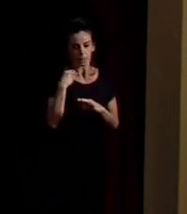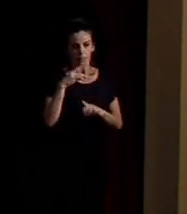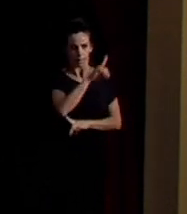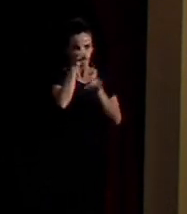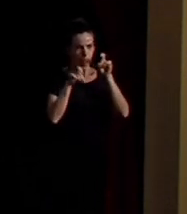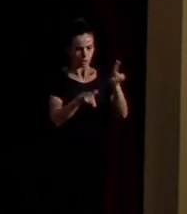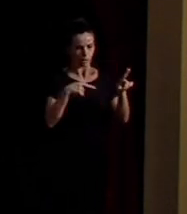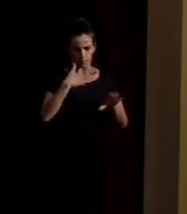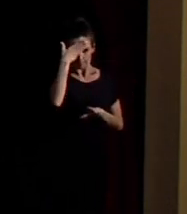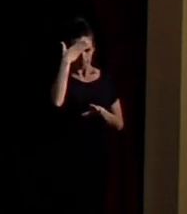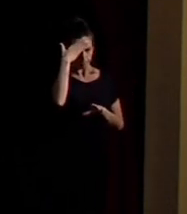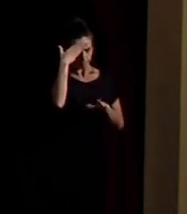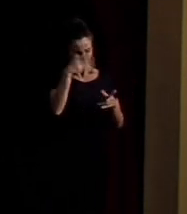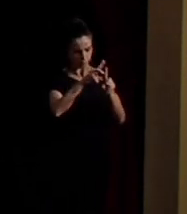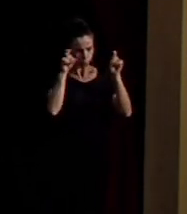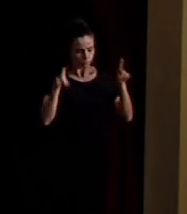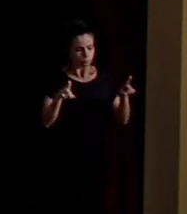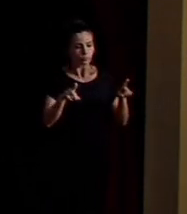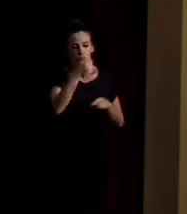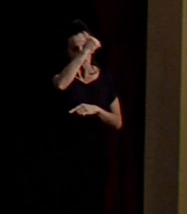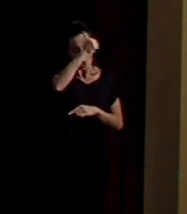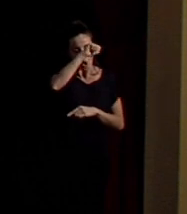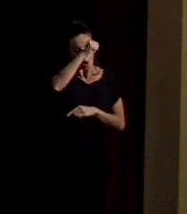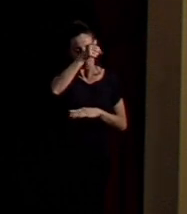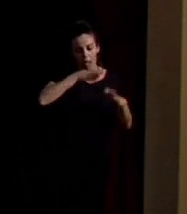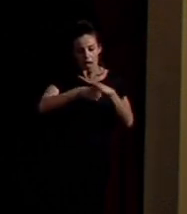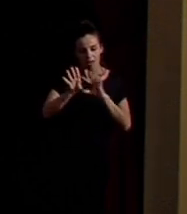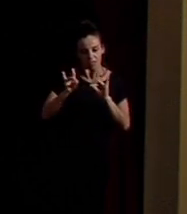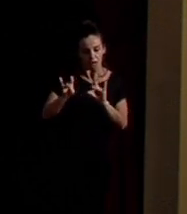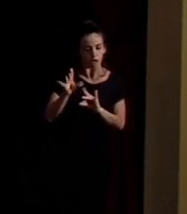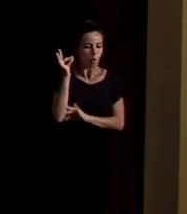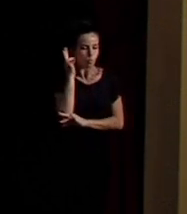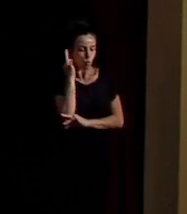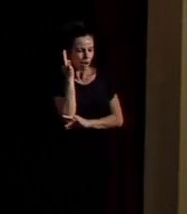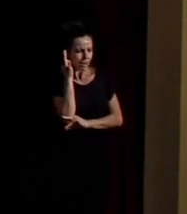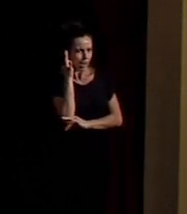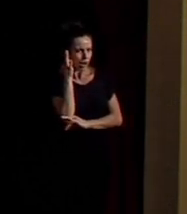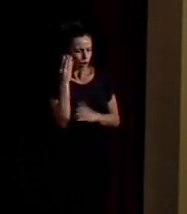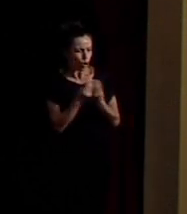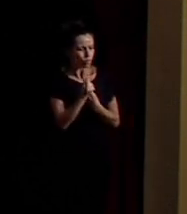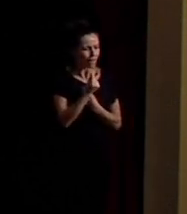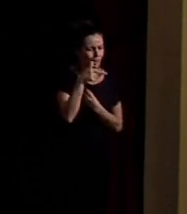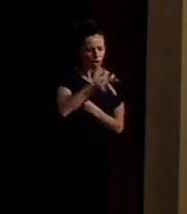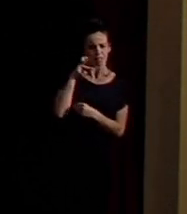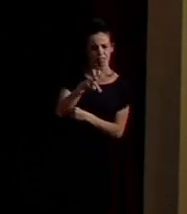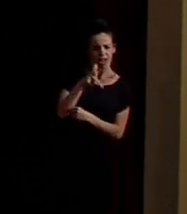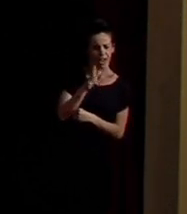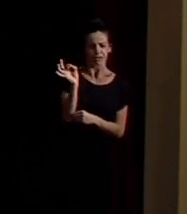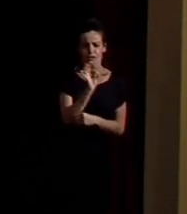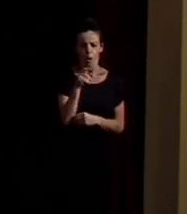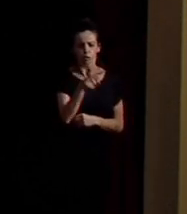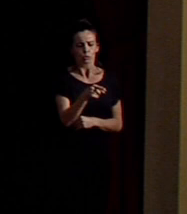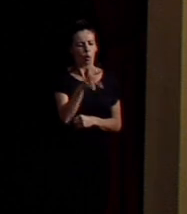quiero centrar esta tarde. ¿El acceso de los hombres al cuerpo de las mujeres mediante dinero es un derecho o es un